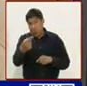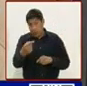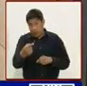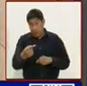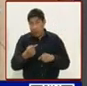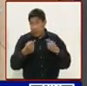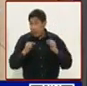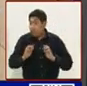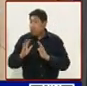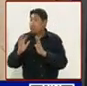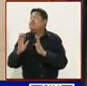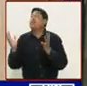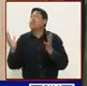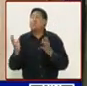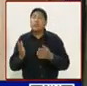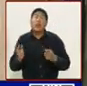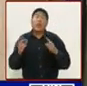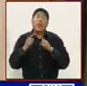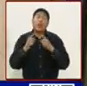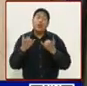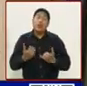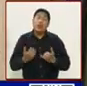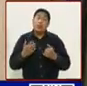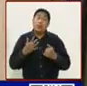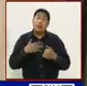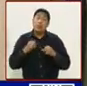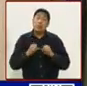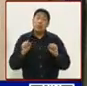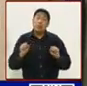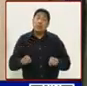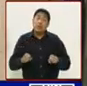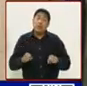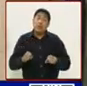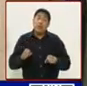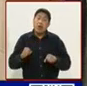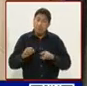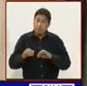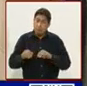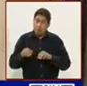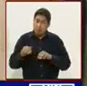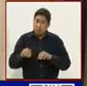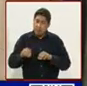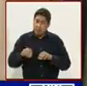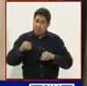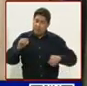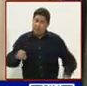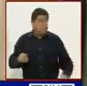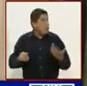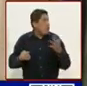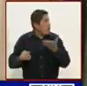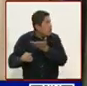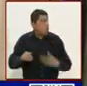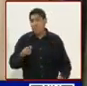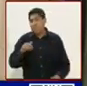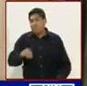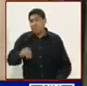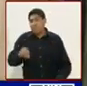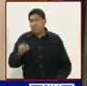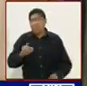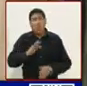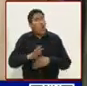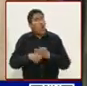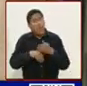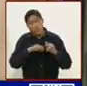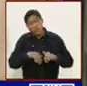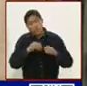nos hemos apersonado, hasta la fecha no me habilitan en el sistema JL2 para que yo pueda accionar y presentar todos los actuados